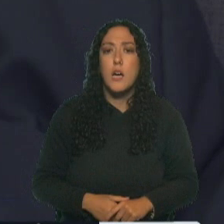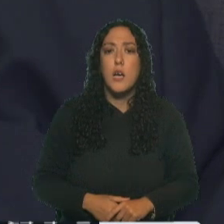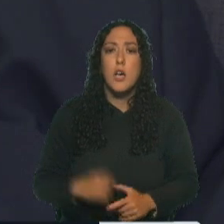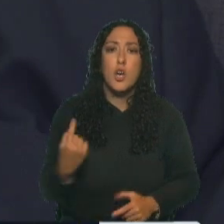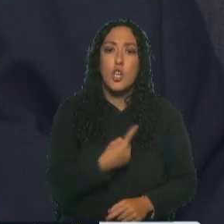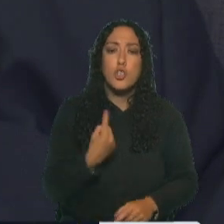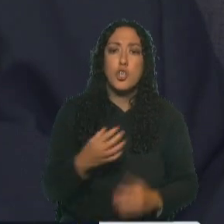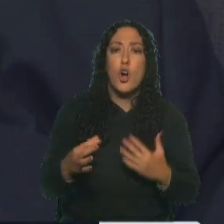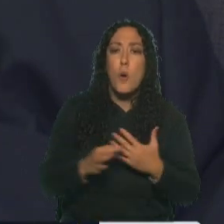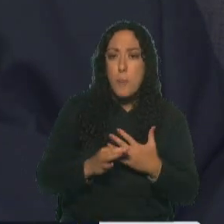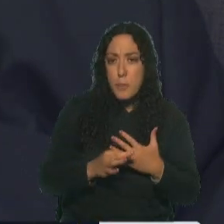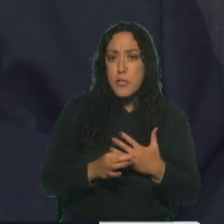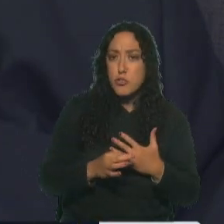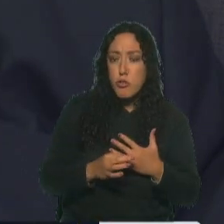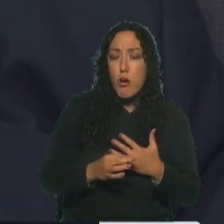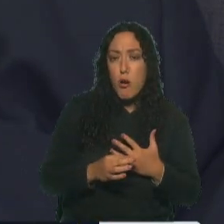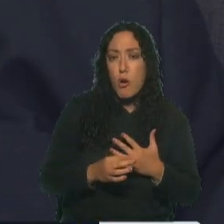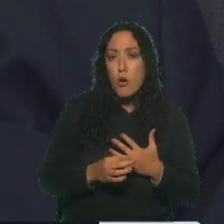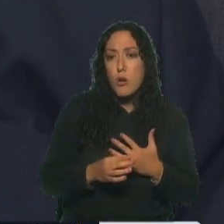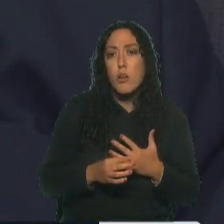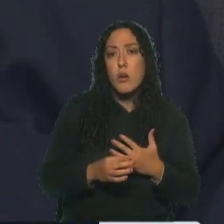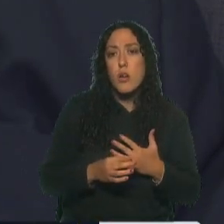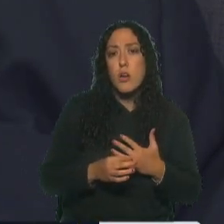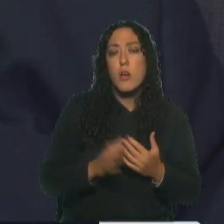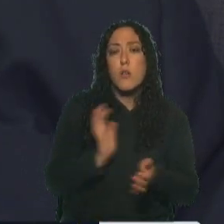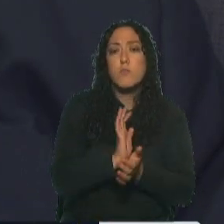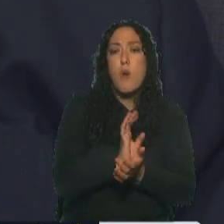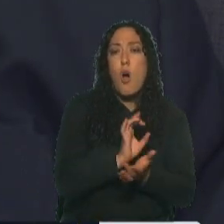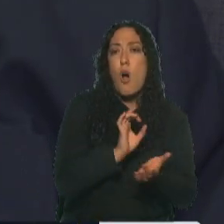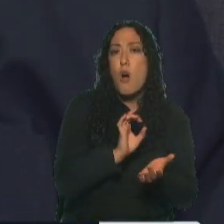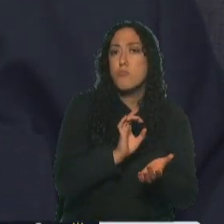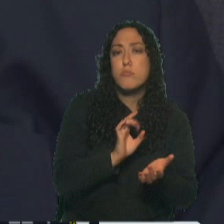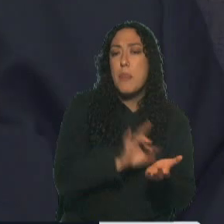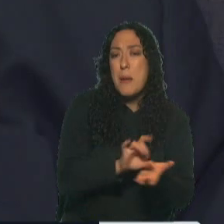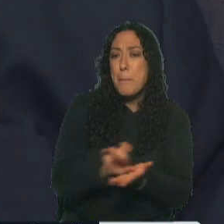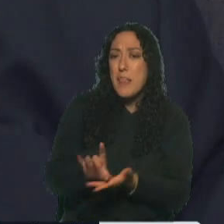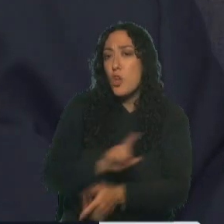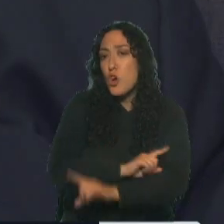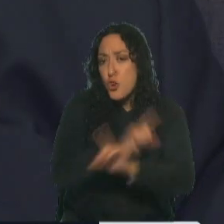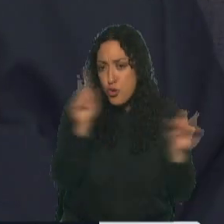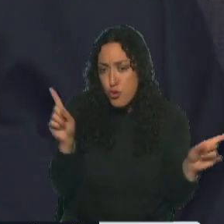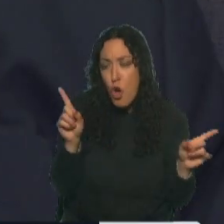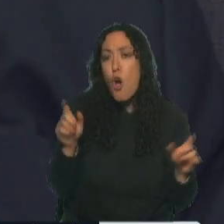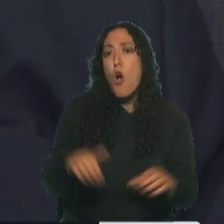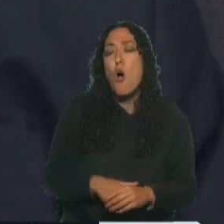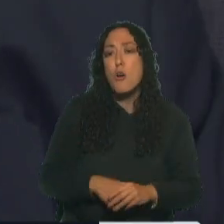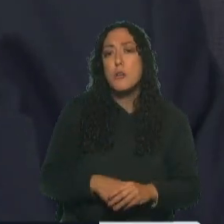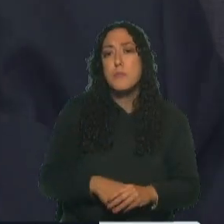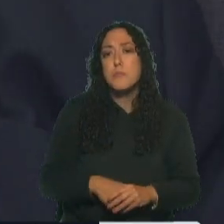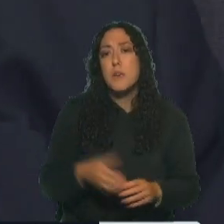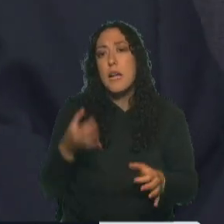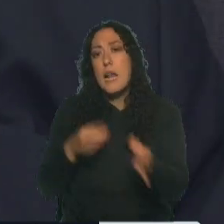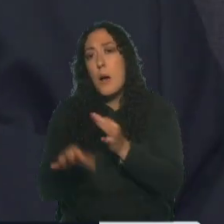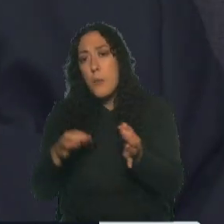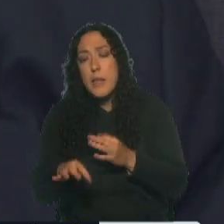nos comprometimos en este caso a no hacer despidos, que la venta es exactamente proporcional a la cantidad de gente a la venta que